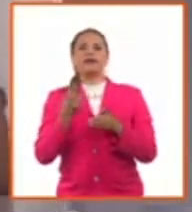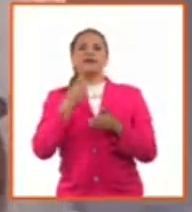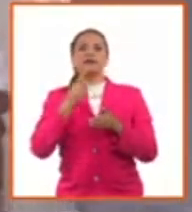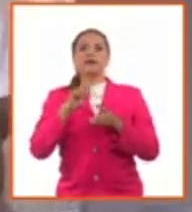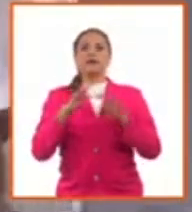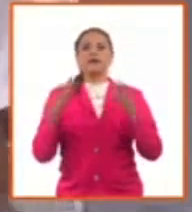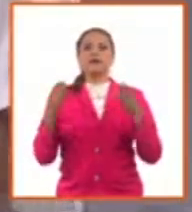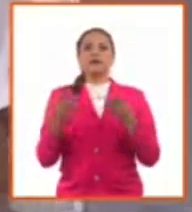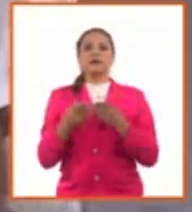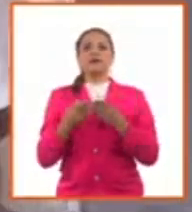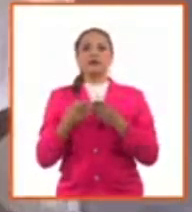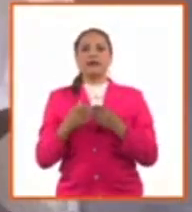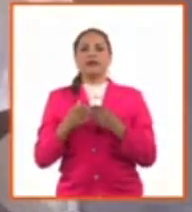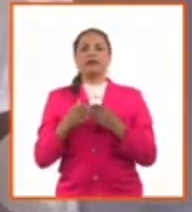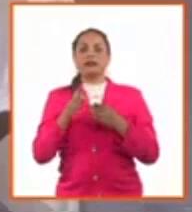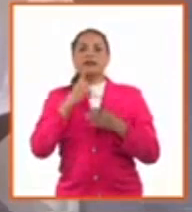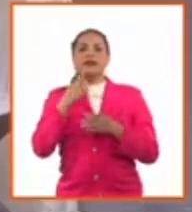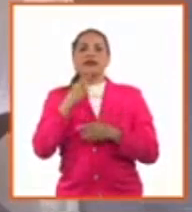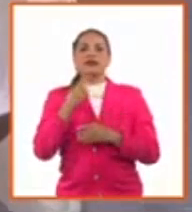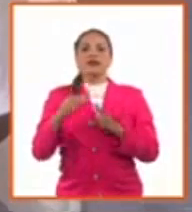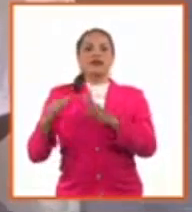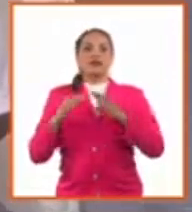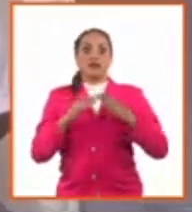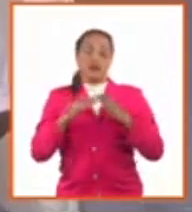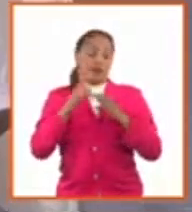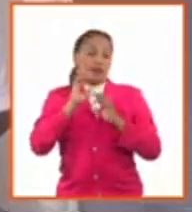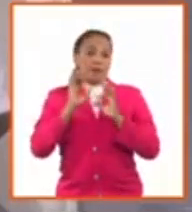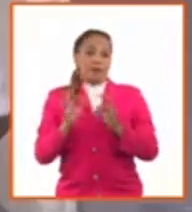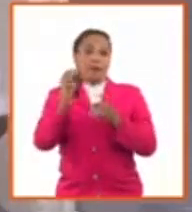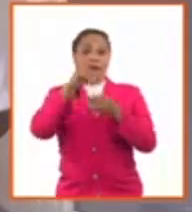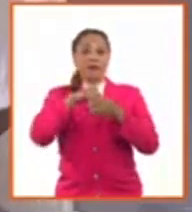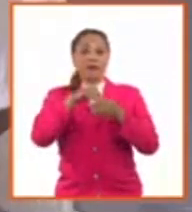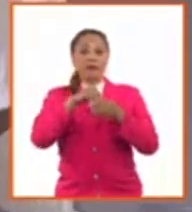a las juventudes, en la que también la Federación Estudiantil, por